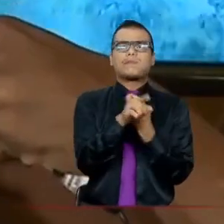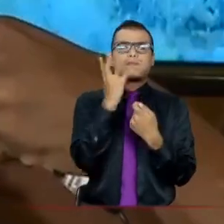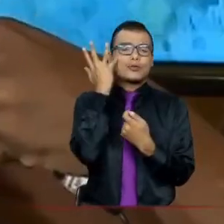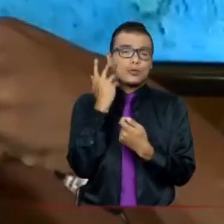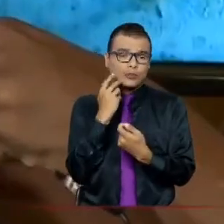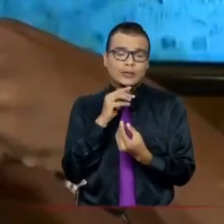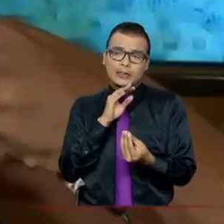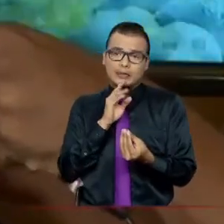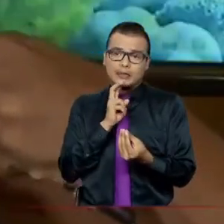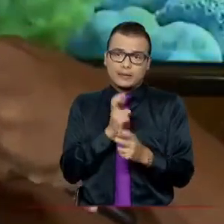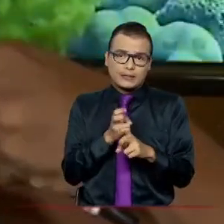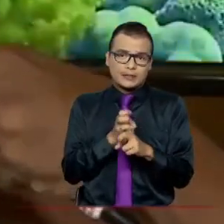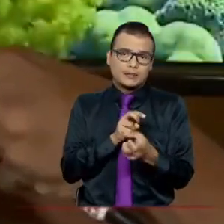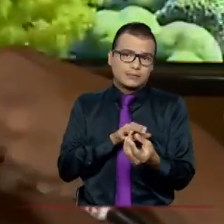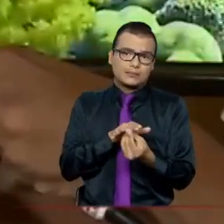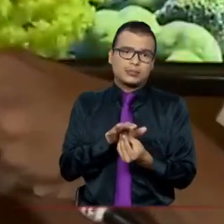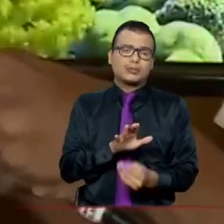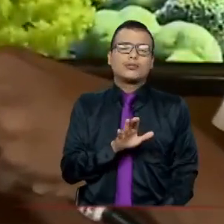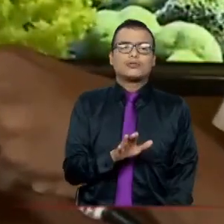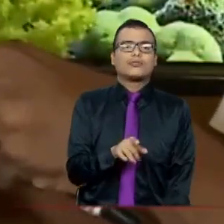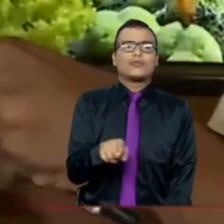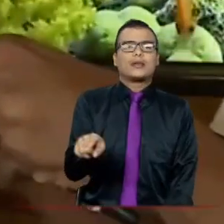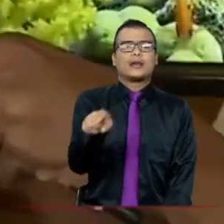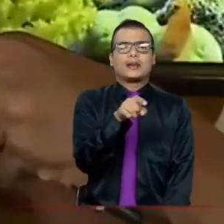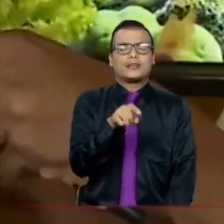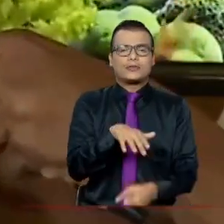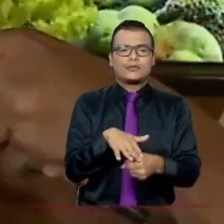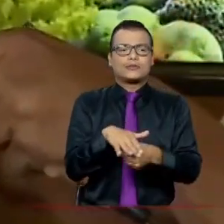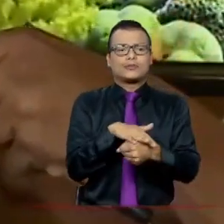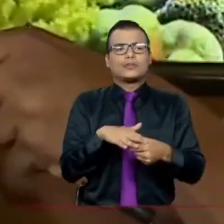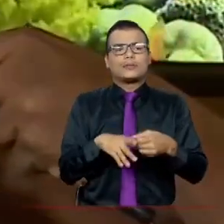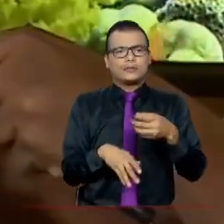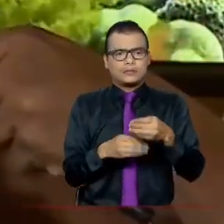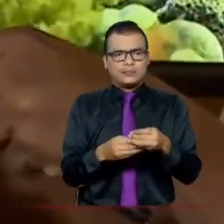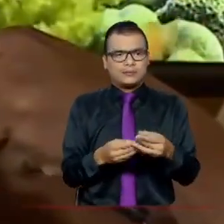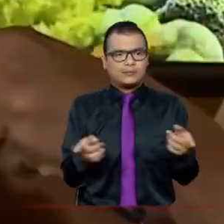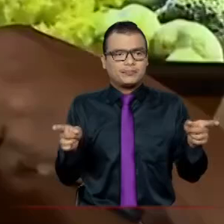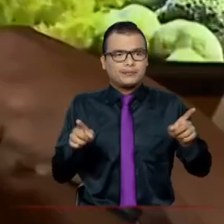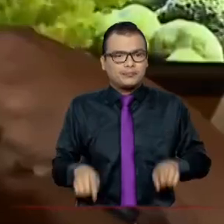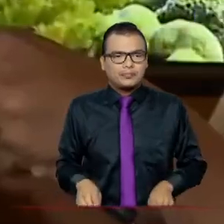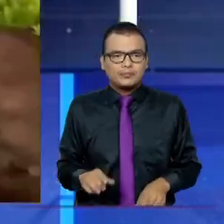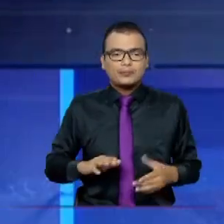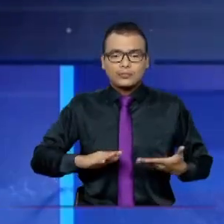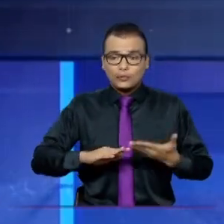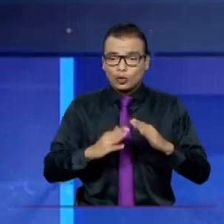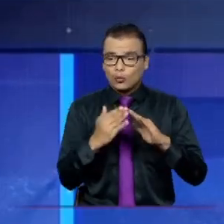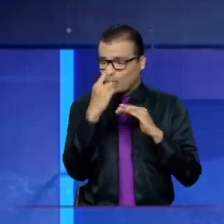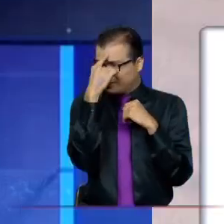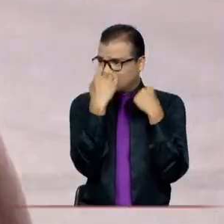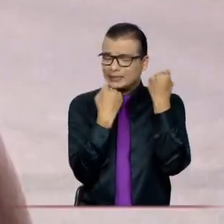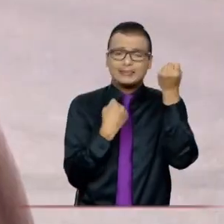generando ingresos para sus familias, sino que también genera mucha intranquilidad en la comunidad.